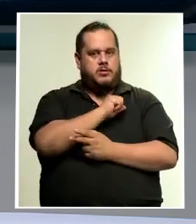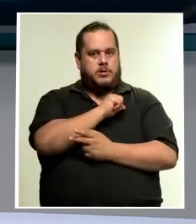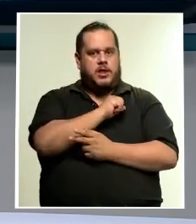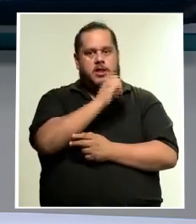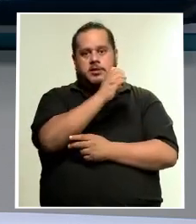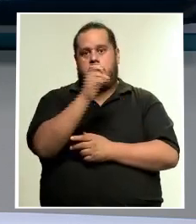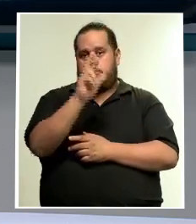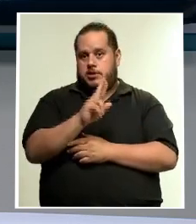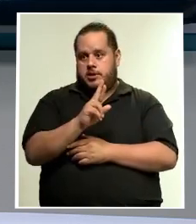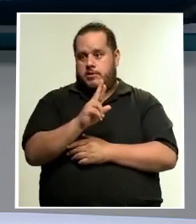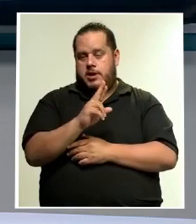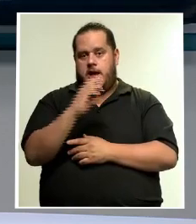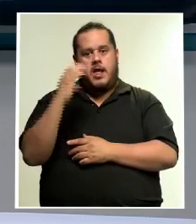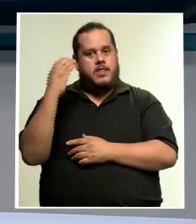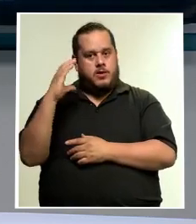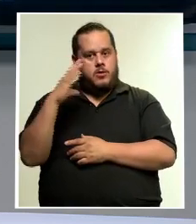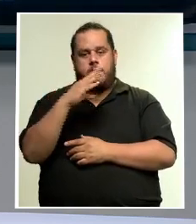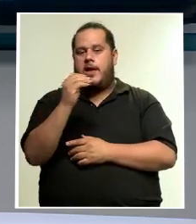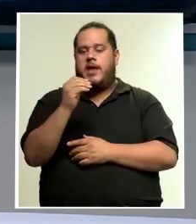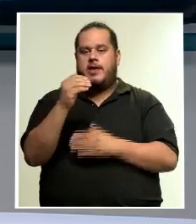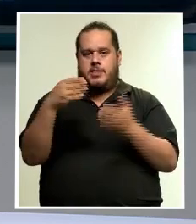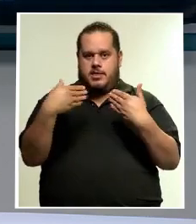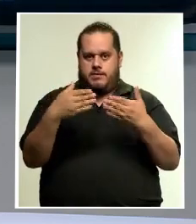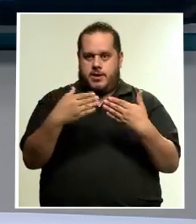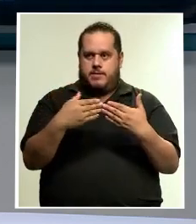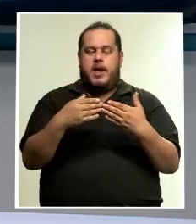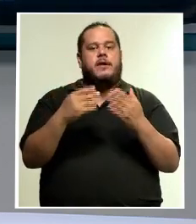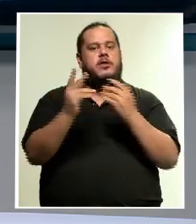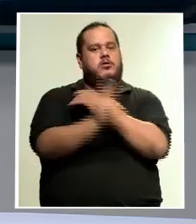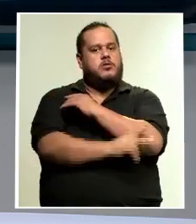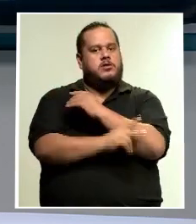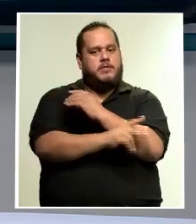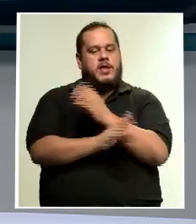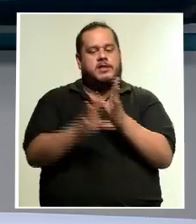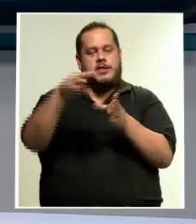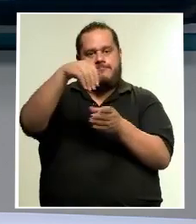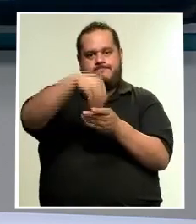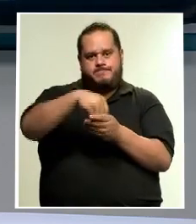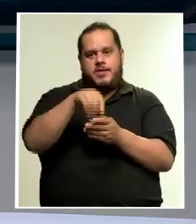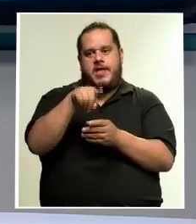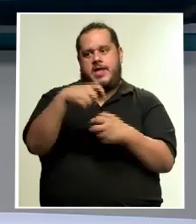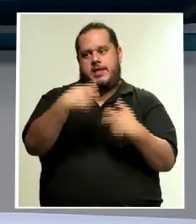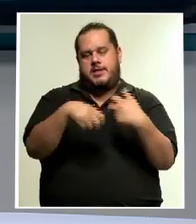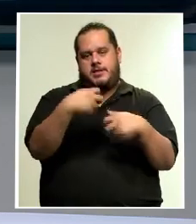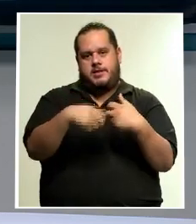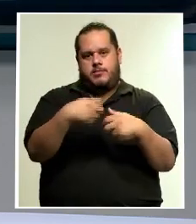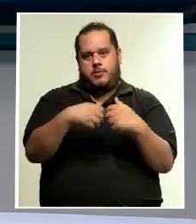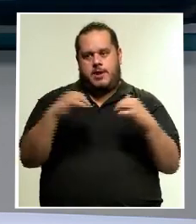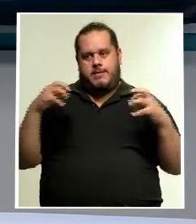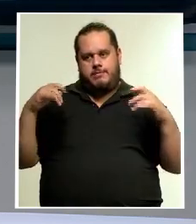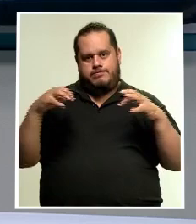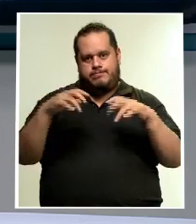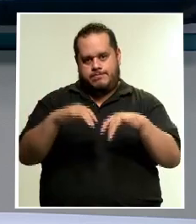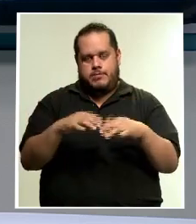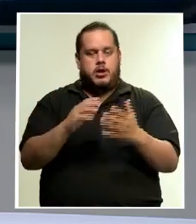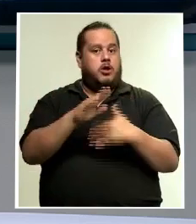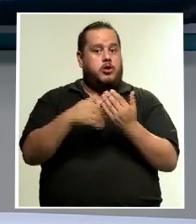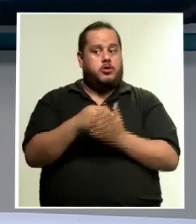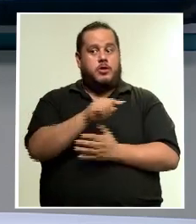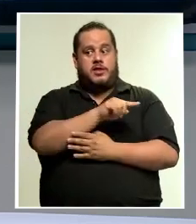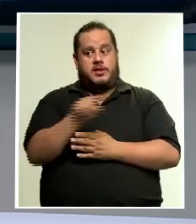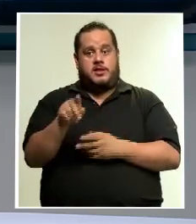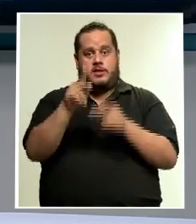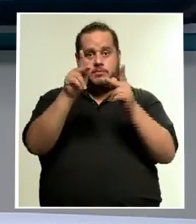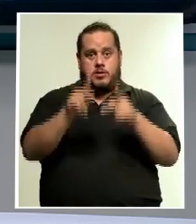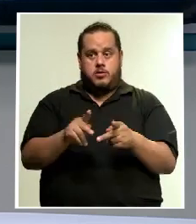de Costa Rica, de Colombia y de Panamá, que son los países que están involucrados en este problema migratorio. Todas estas personas